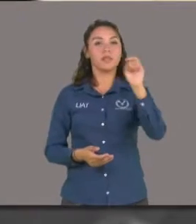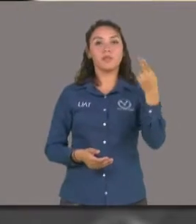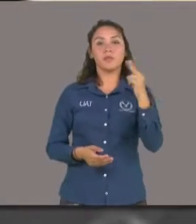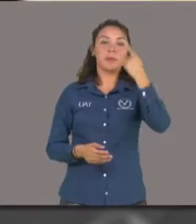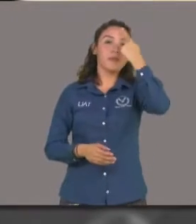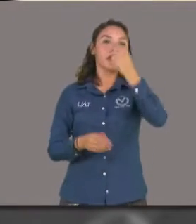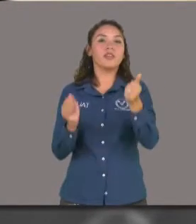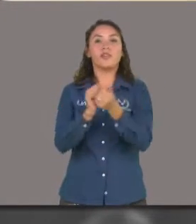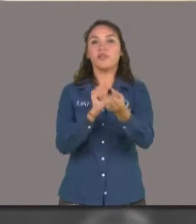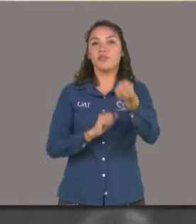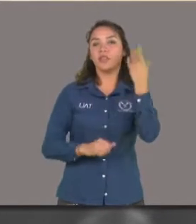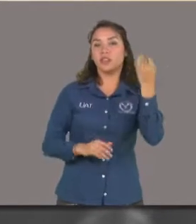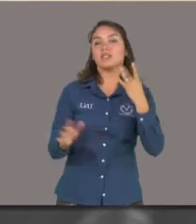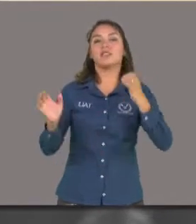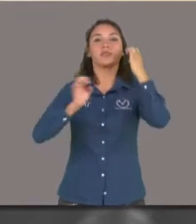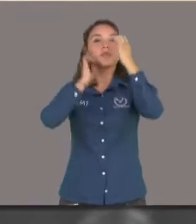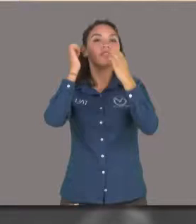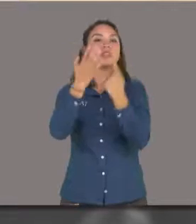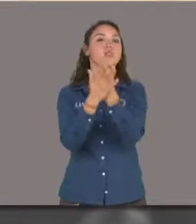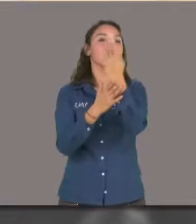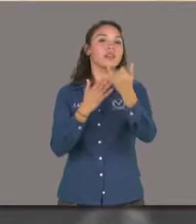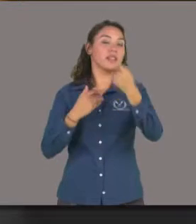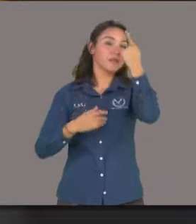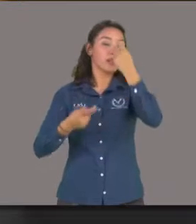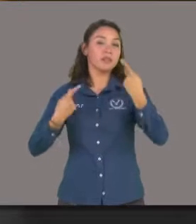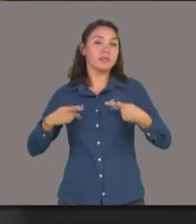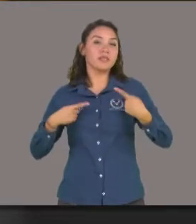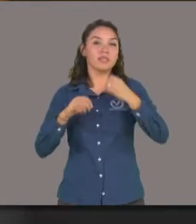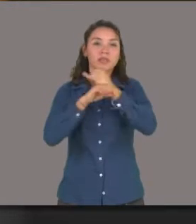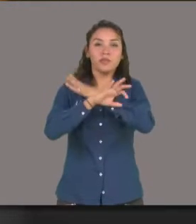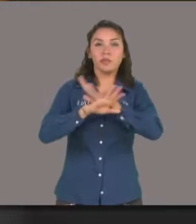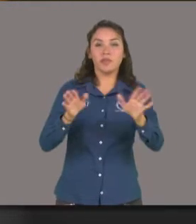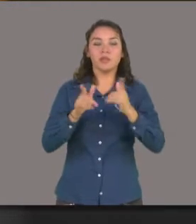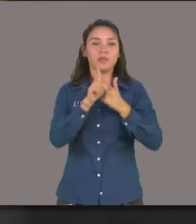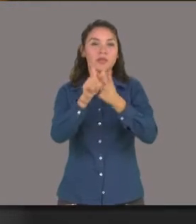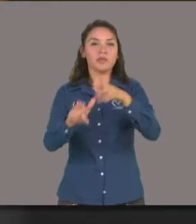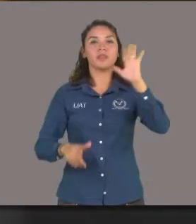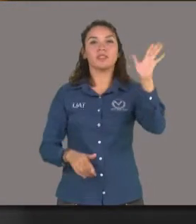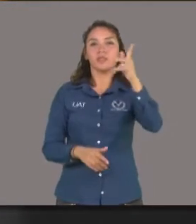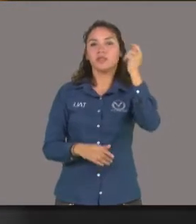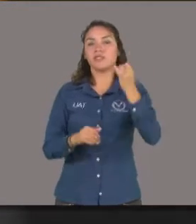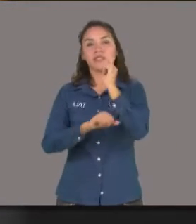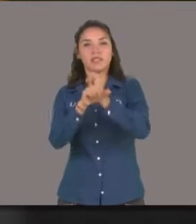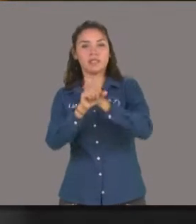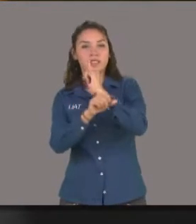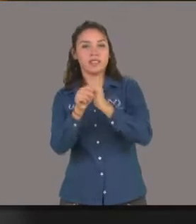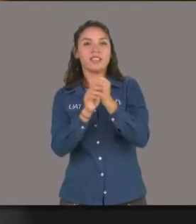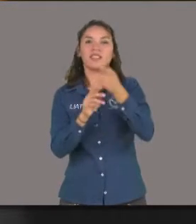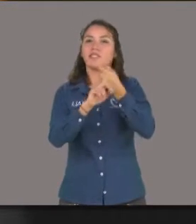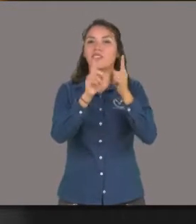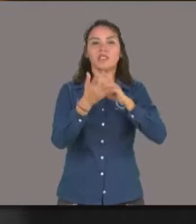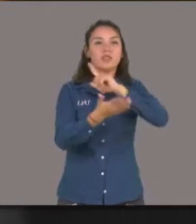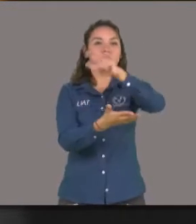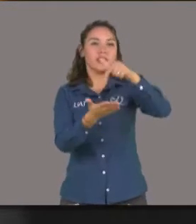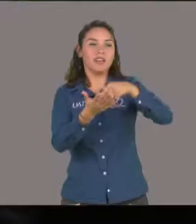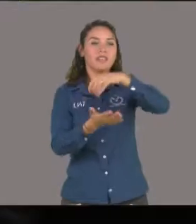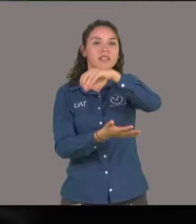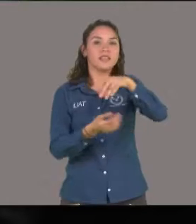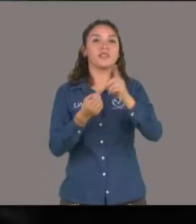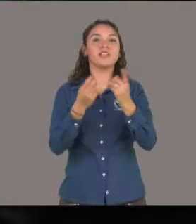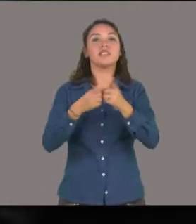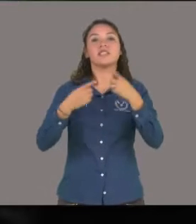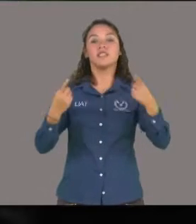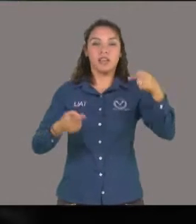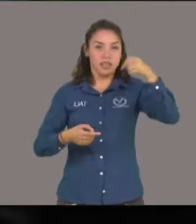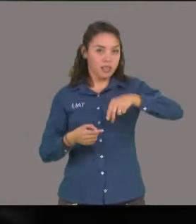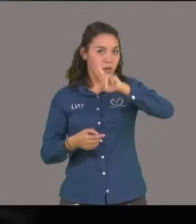noviembre, a través de conferencias y exposiciones de proyectos para difundir los avances y resultados de investigaciones en diversas áreas que se